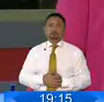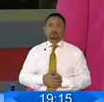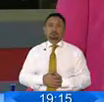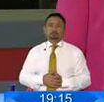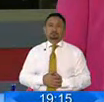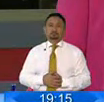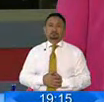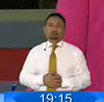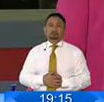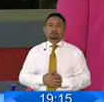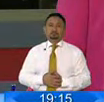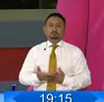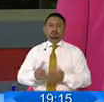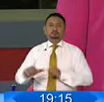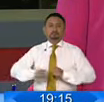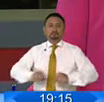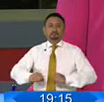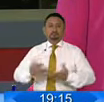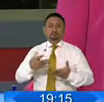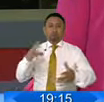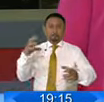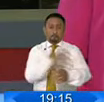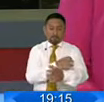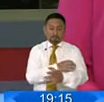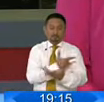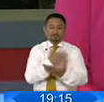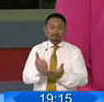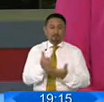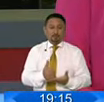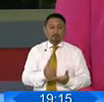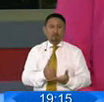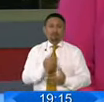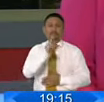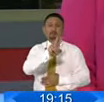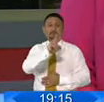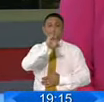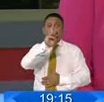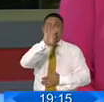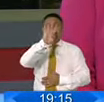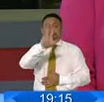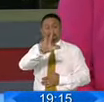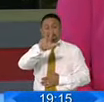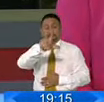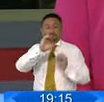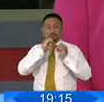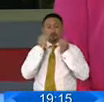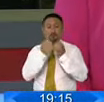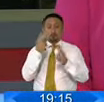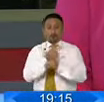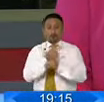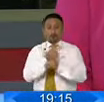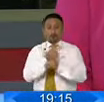Por su parte, los operativos denominados Fortaleza permitieron desarticular 263 organizaciones delictivas. En 7 meses